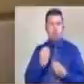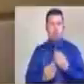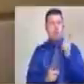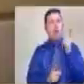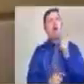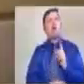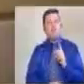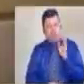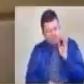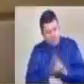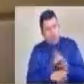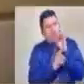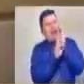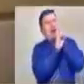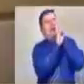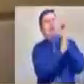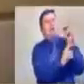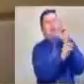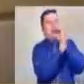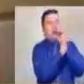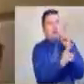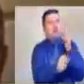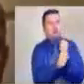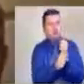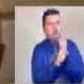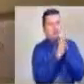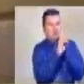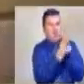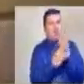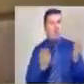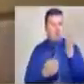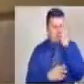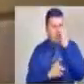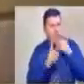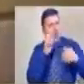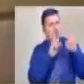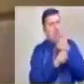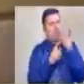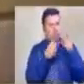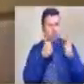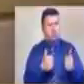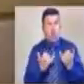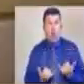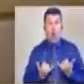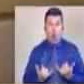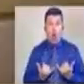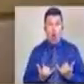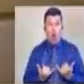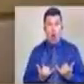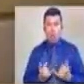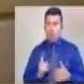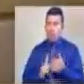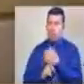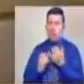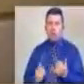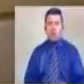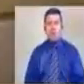reconocimiento, hacerle ese reconocimiento por haber logrado lo que hoy estamos logrando.